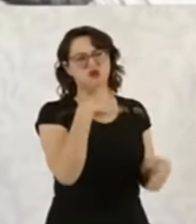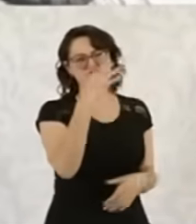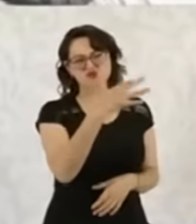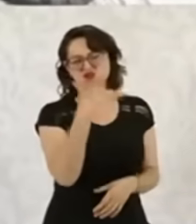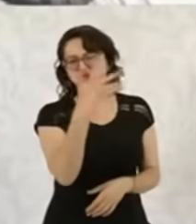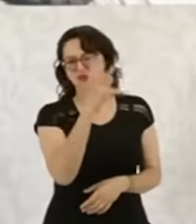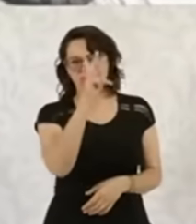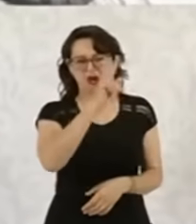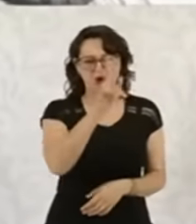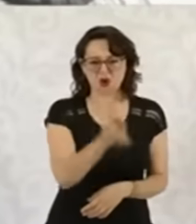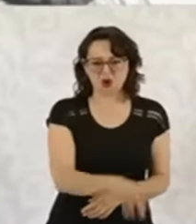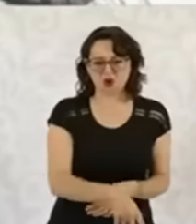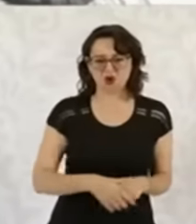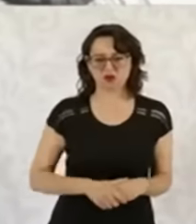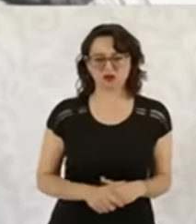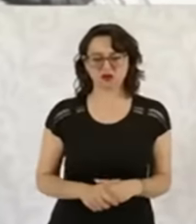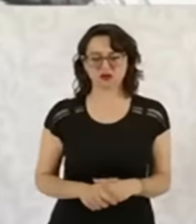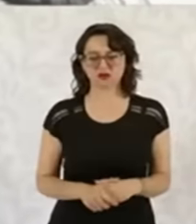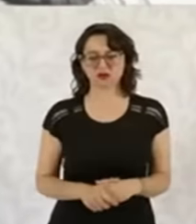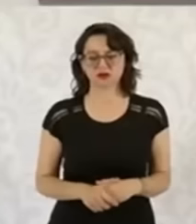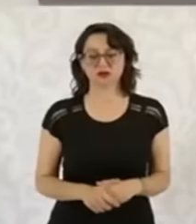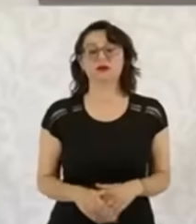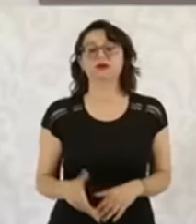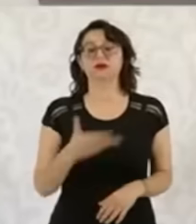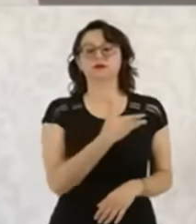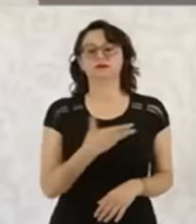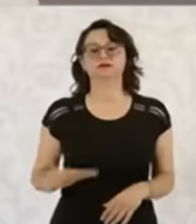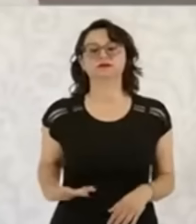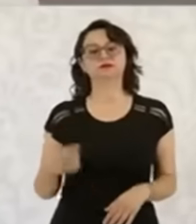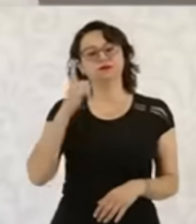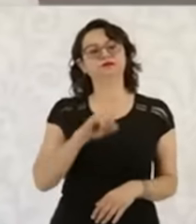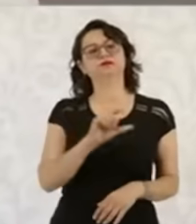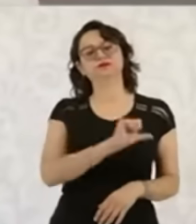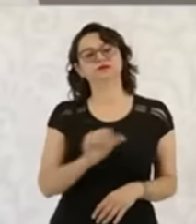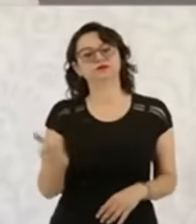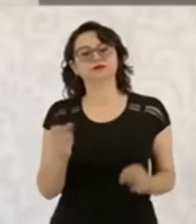Presidente, en otro tema, en la Universidad Nacional